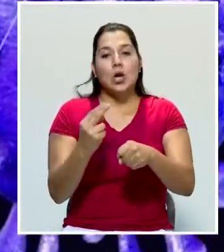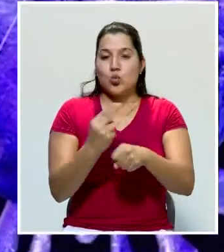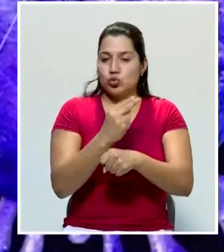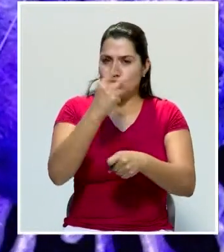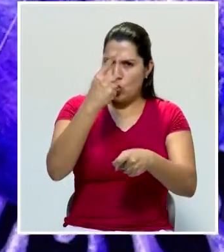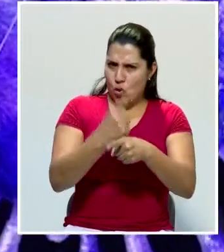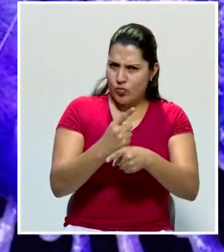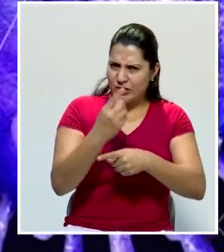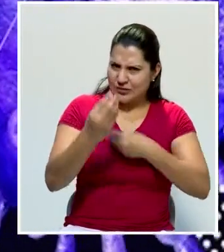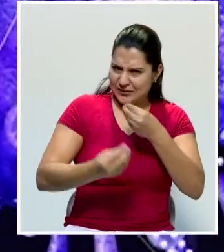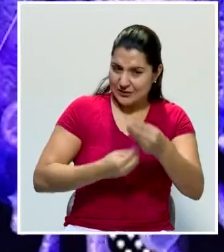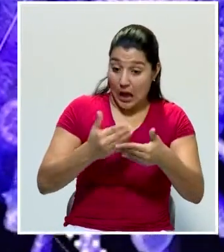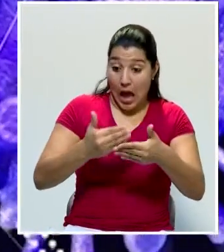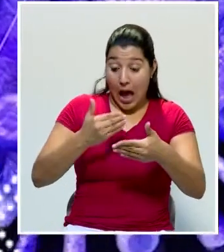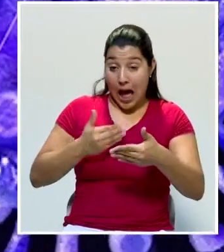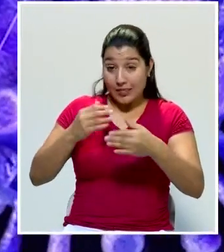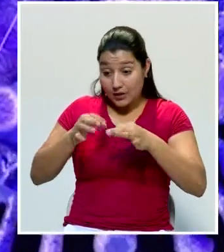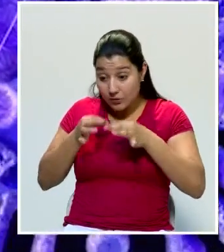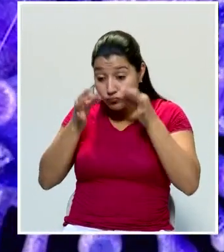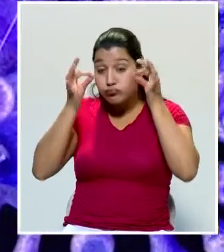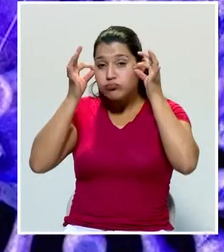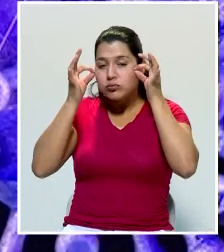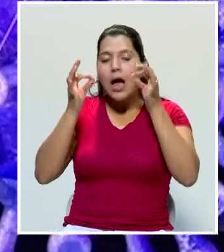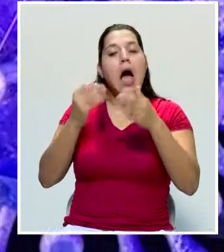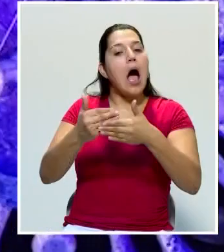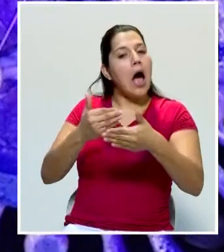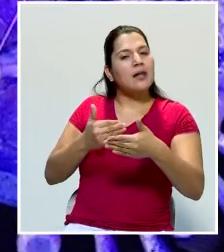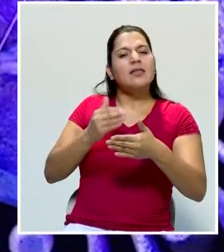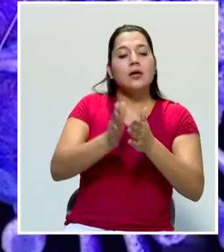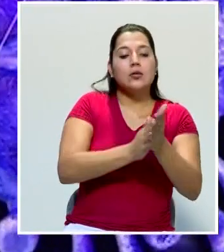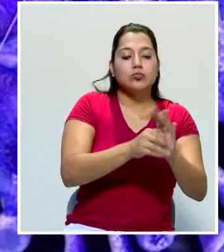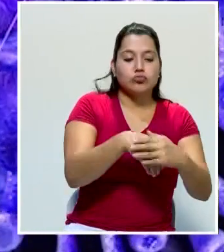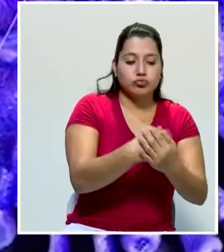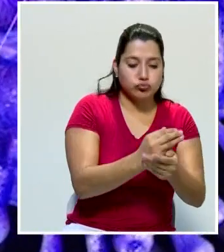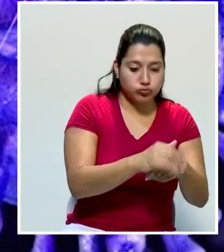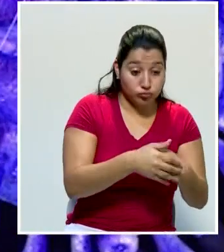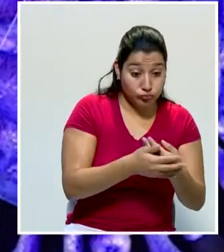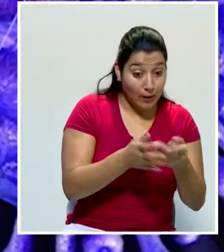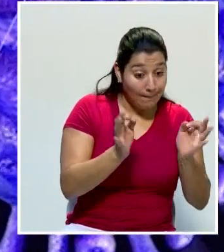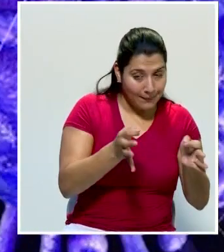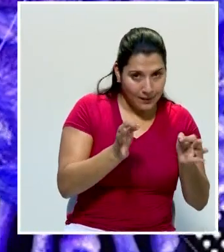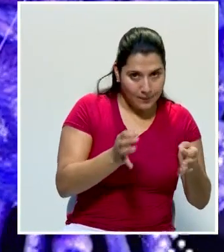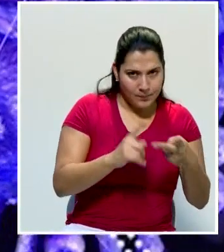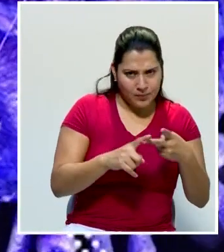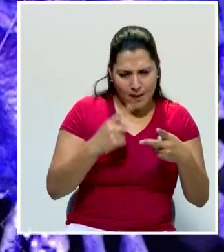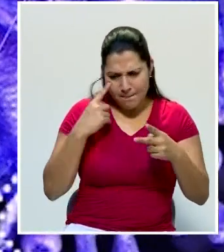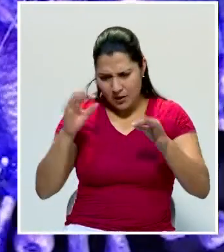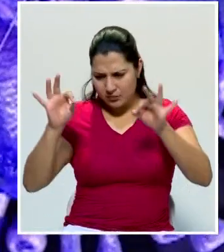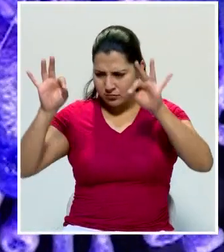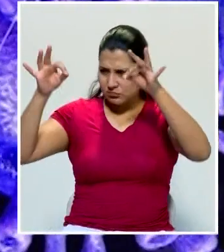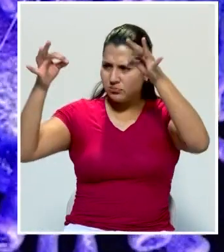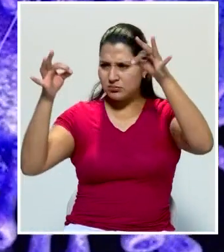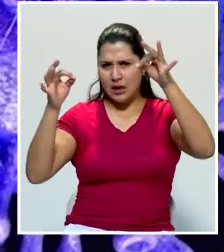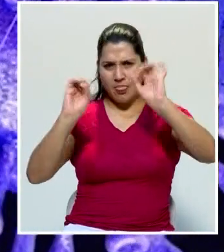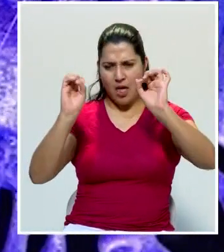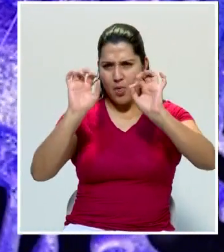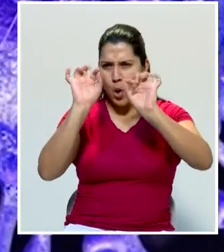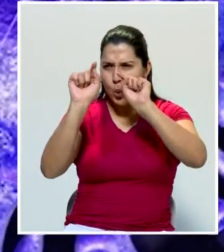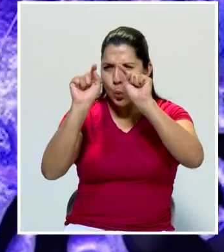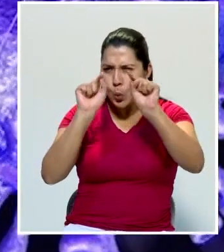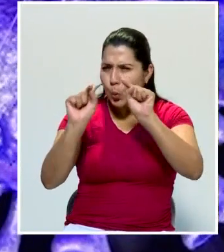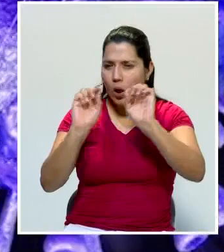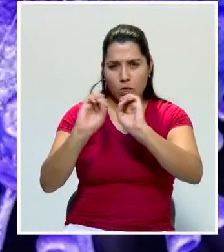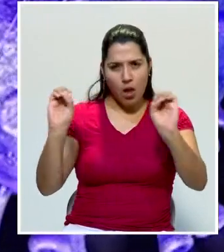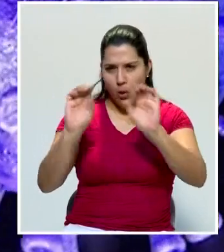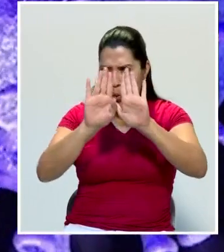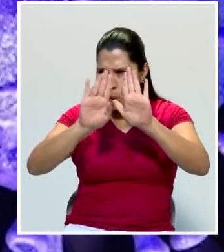las manos con agua y jabón antes de ponerse la mascarilla, verificar que no tenga rasgaduras o agujeros, colocarse de forma